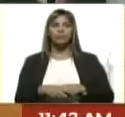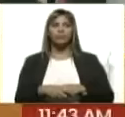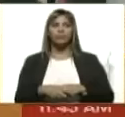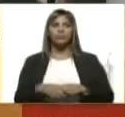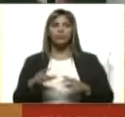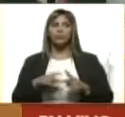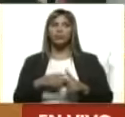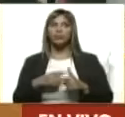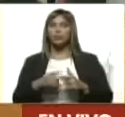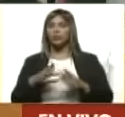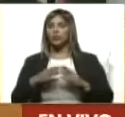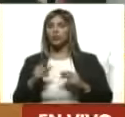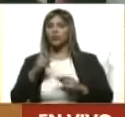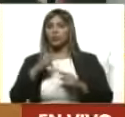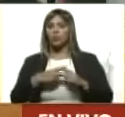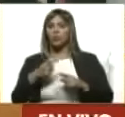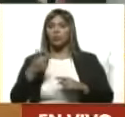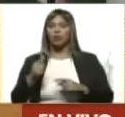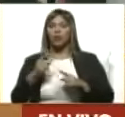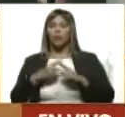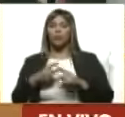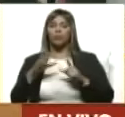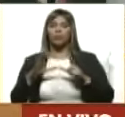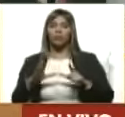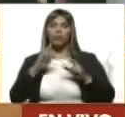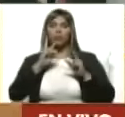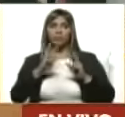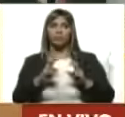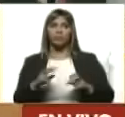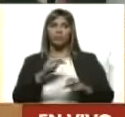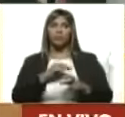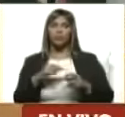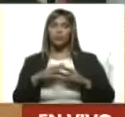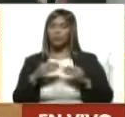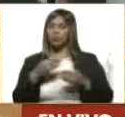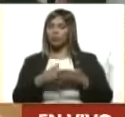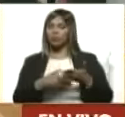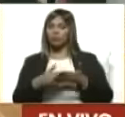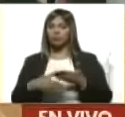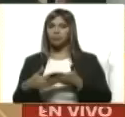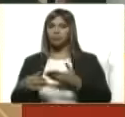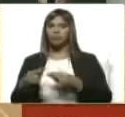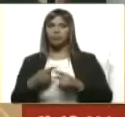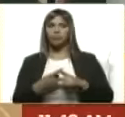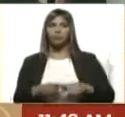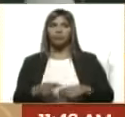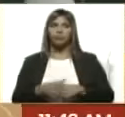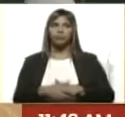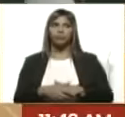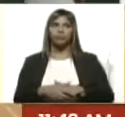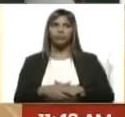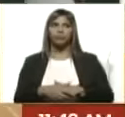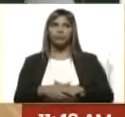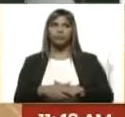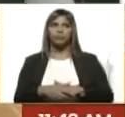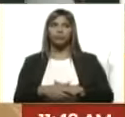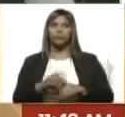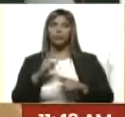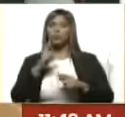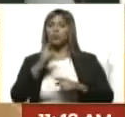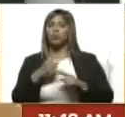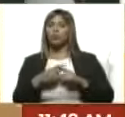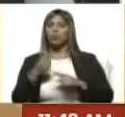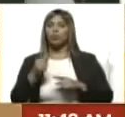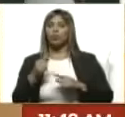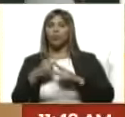Entonces, todo, el 1x10x7, chequeado, revisado. Nosotros tenemos todos los registros del